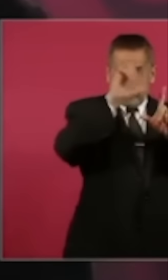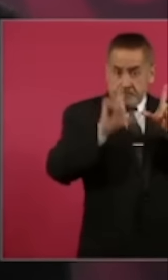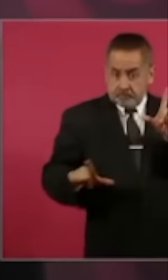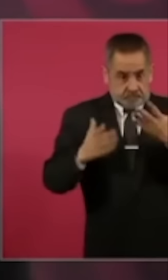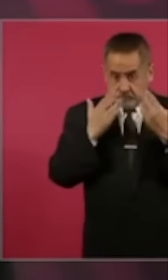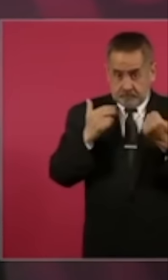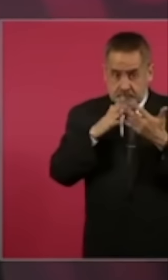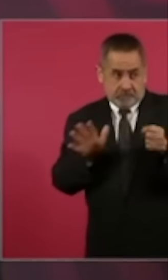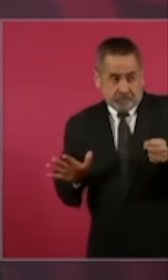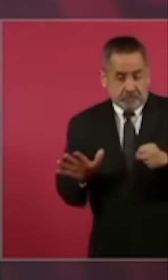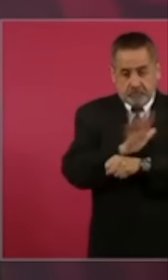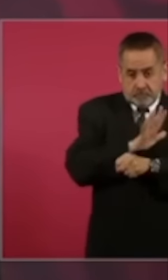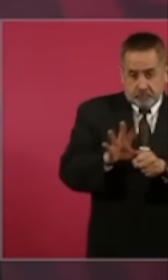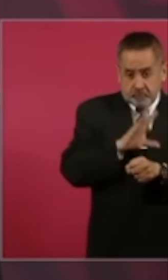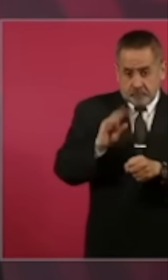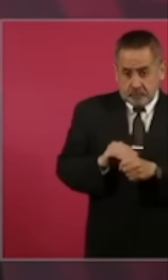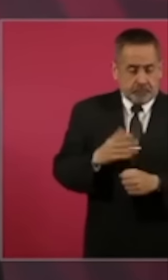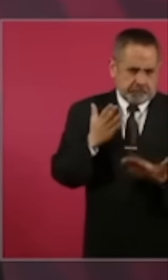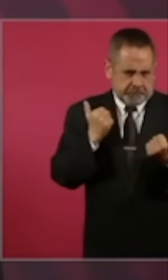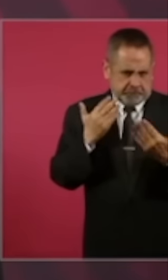país.